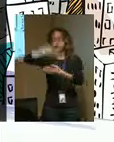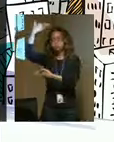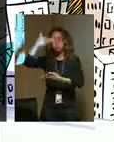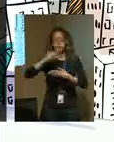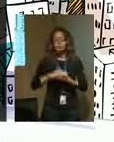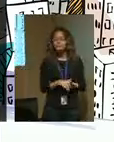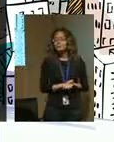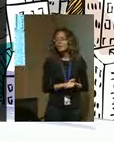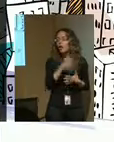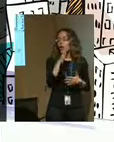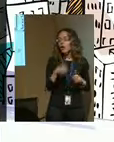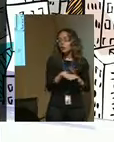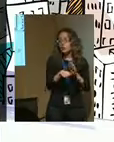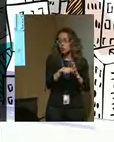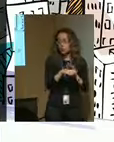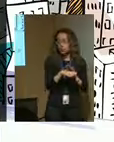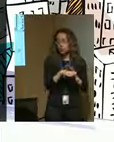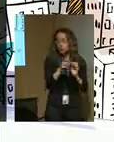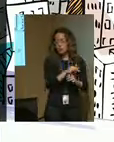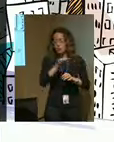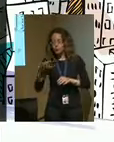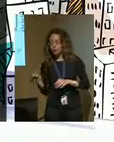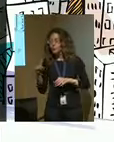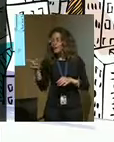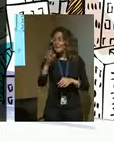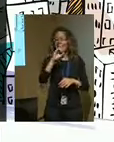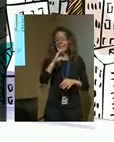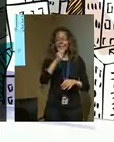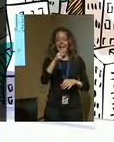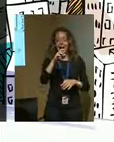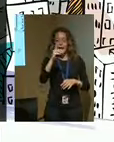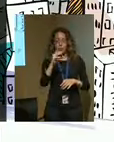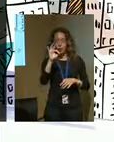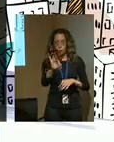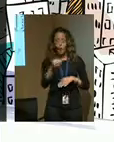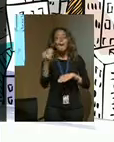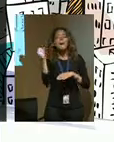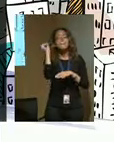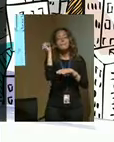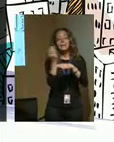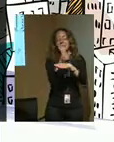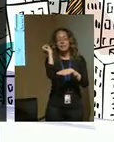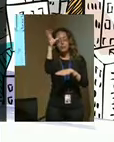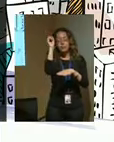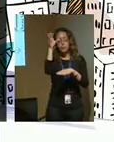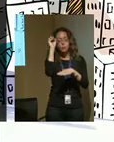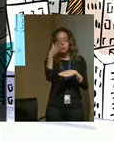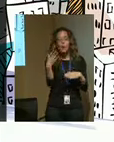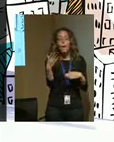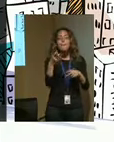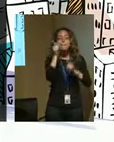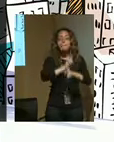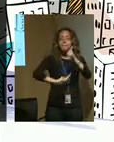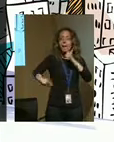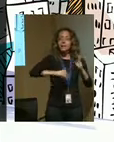pues continuamos. Ahora, a continuación, Ricardo Pagán Rodríguez presenta la ponencia La contribución de viajes de placer en los niveles